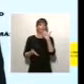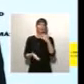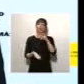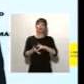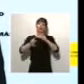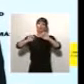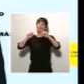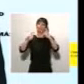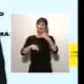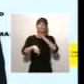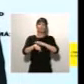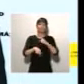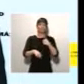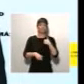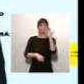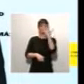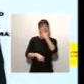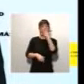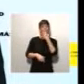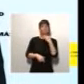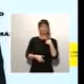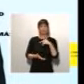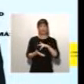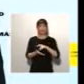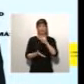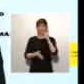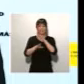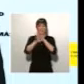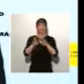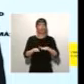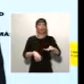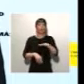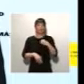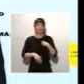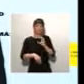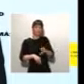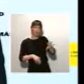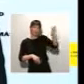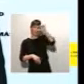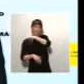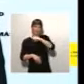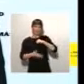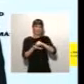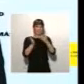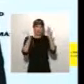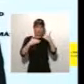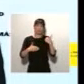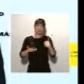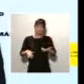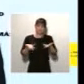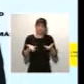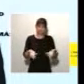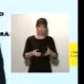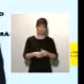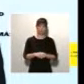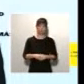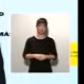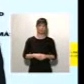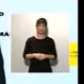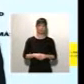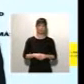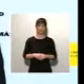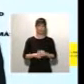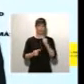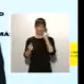todas aquellas comunidades autónomas que no disponían de la técnica. Con los datos que tenemos disponibles, son datos que